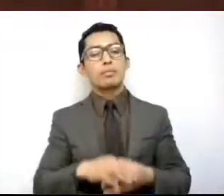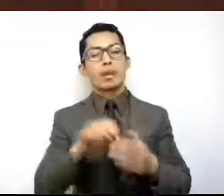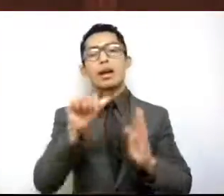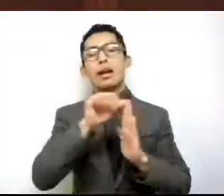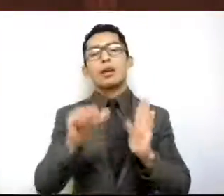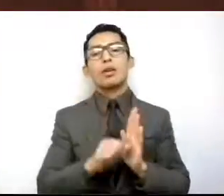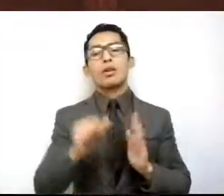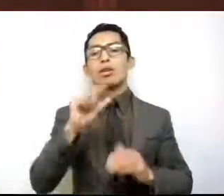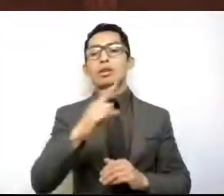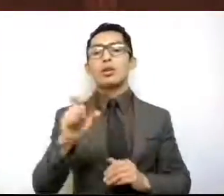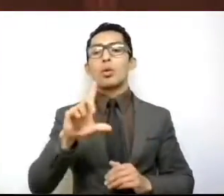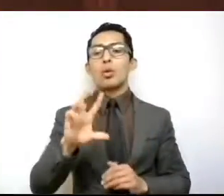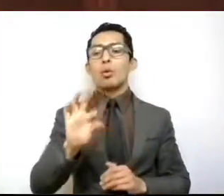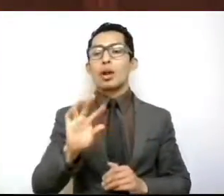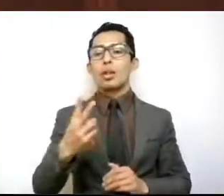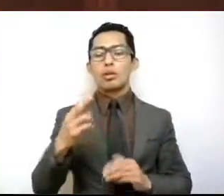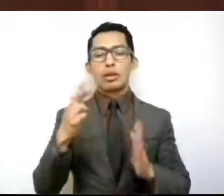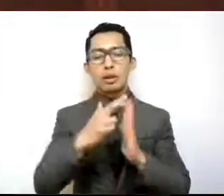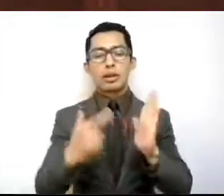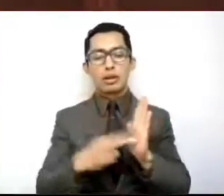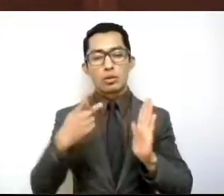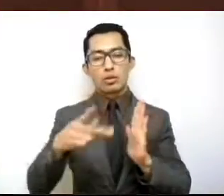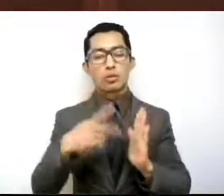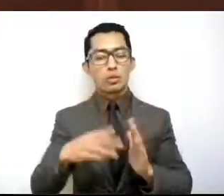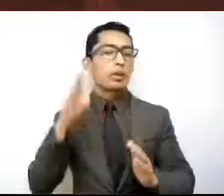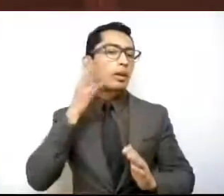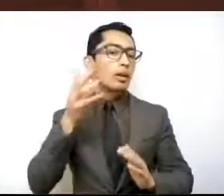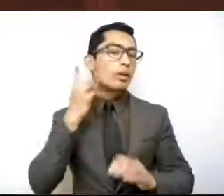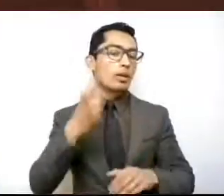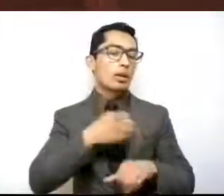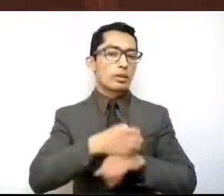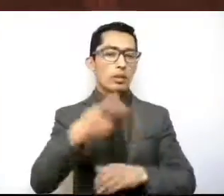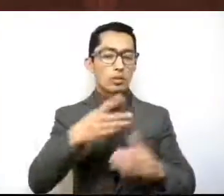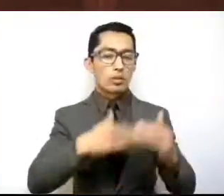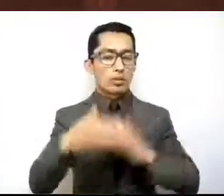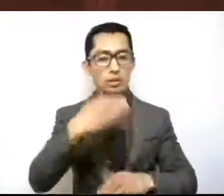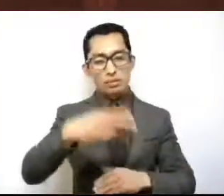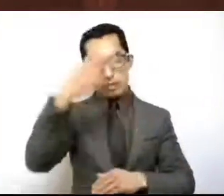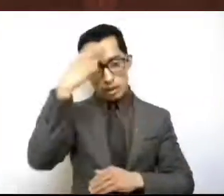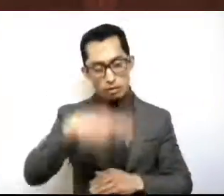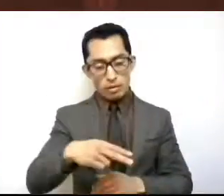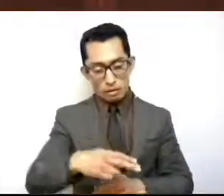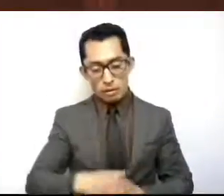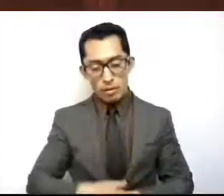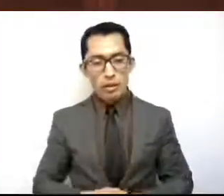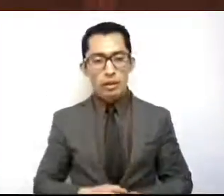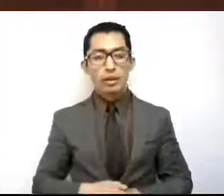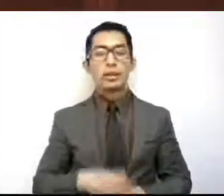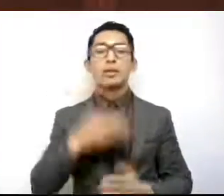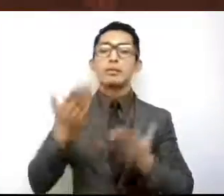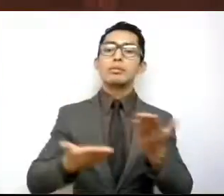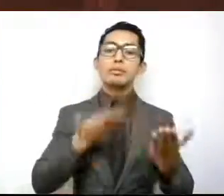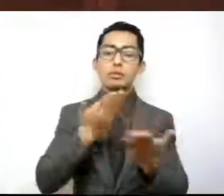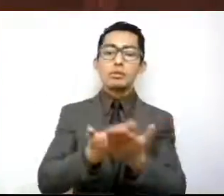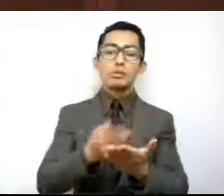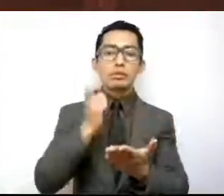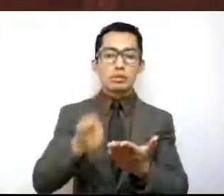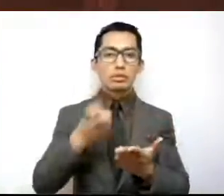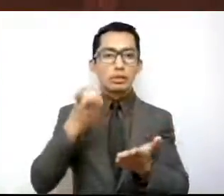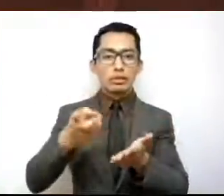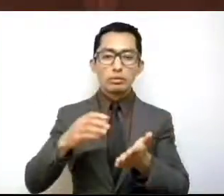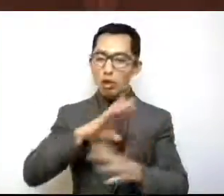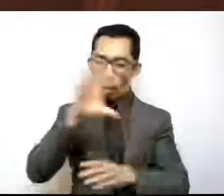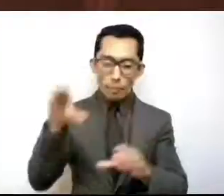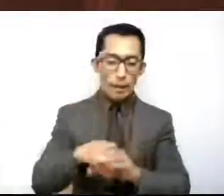artículo 142 del Reglamento del Poder Legislativo del Estado Libre y Soberano de México, solicito se inserte